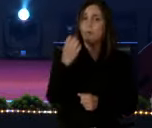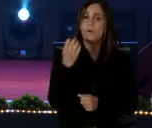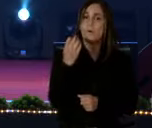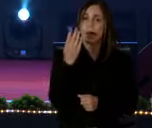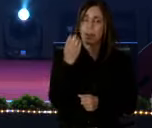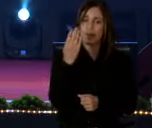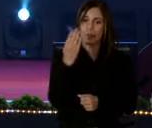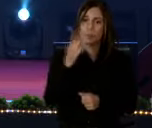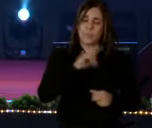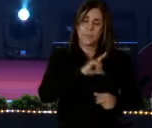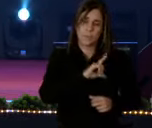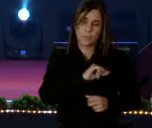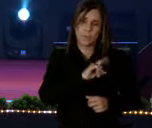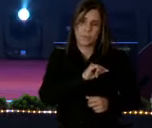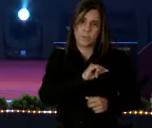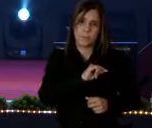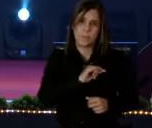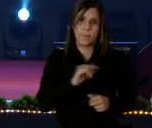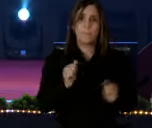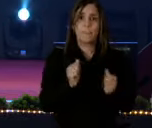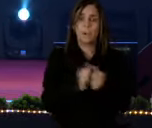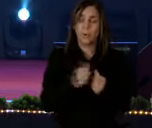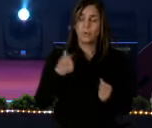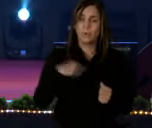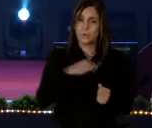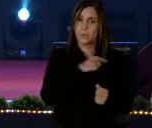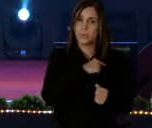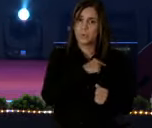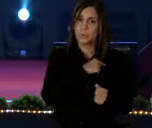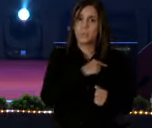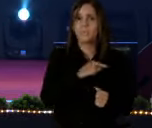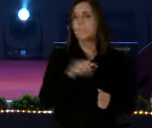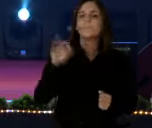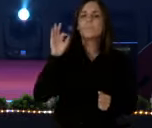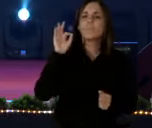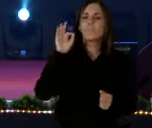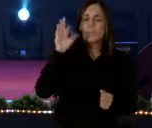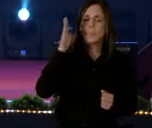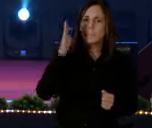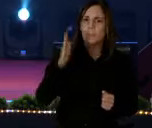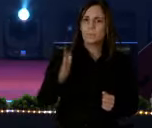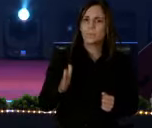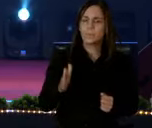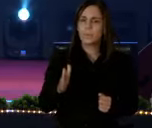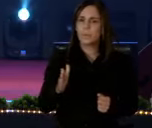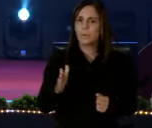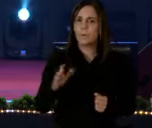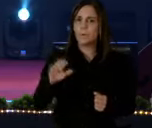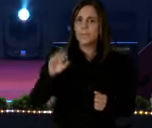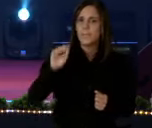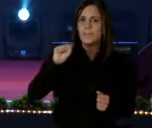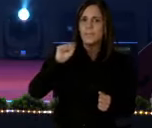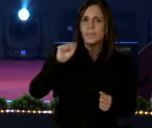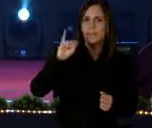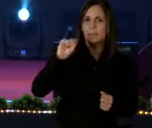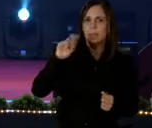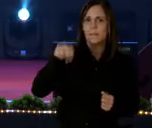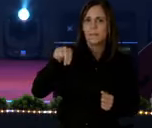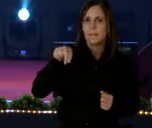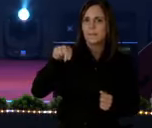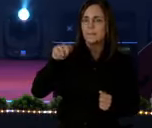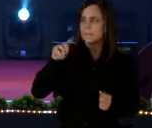ser un tiempo hermoso de impartición. Ese mismo domingo, el Salón Ágape se abre desde las 8 de la mañana para la donación de